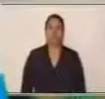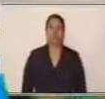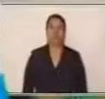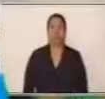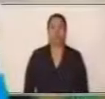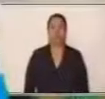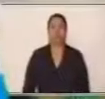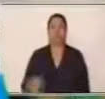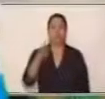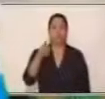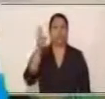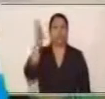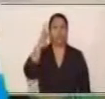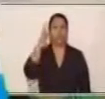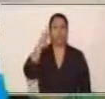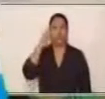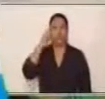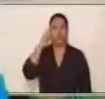Recordemos que abrimos de aquí